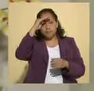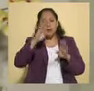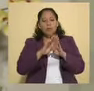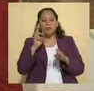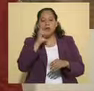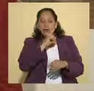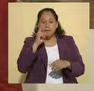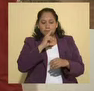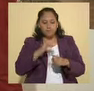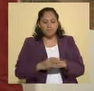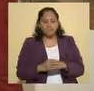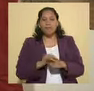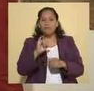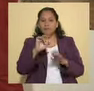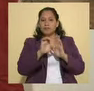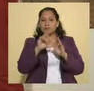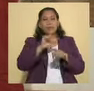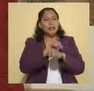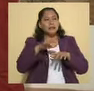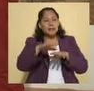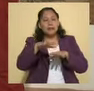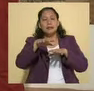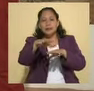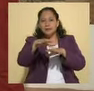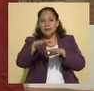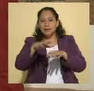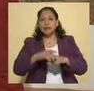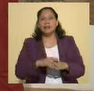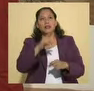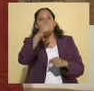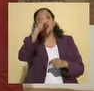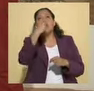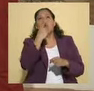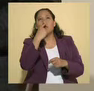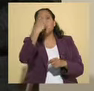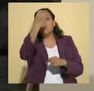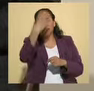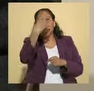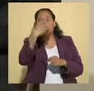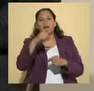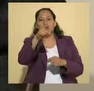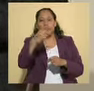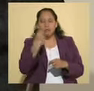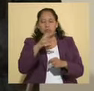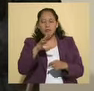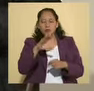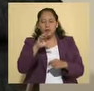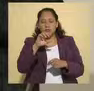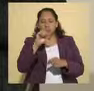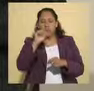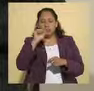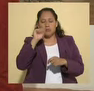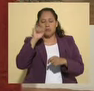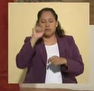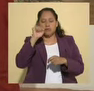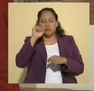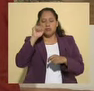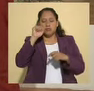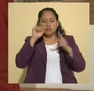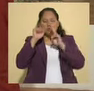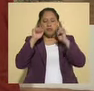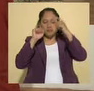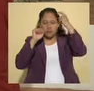respiración. En el tráfico de nuestra ciudad, claro, a veces en los semáforos en rojo, es bien importante dedicarle un tiempo a